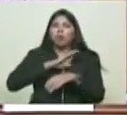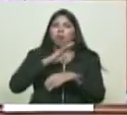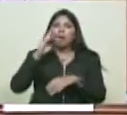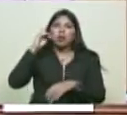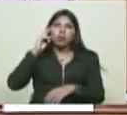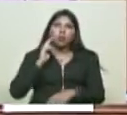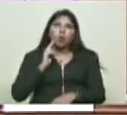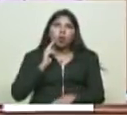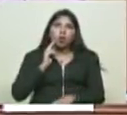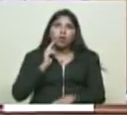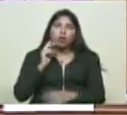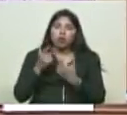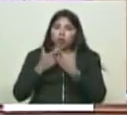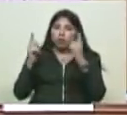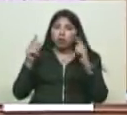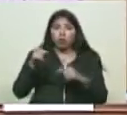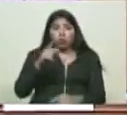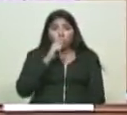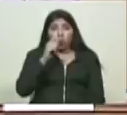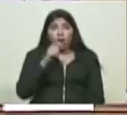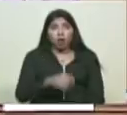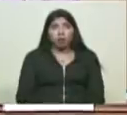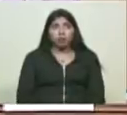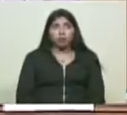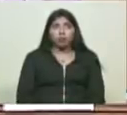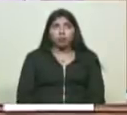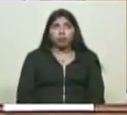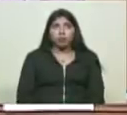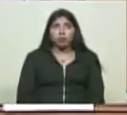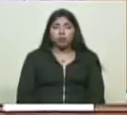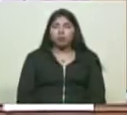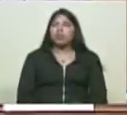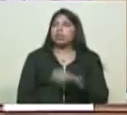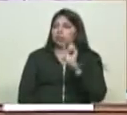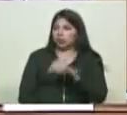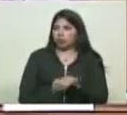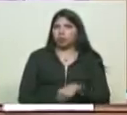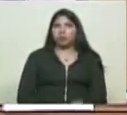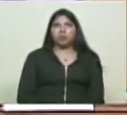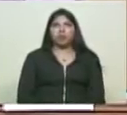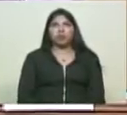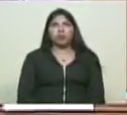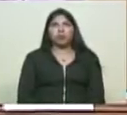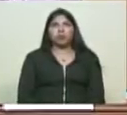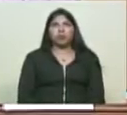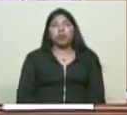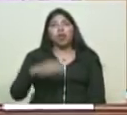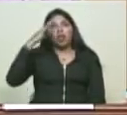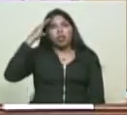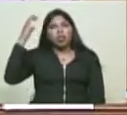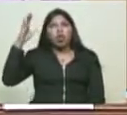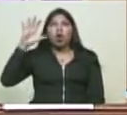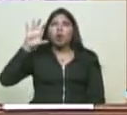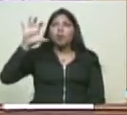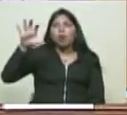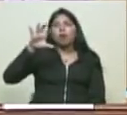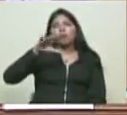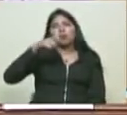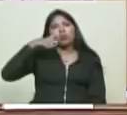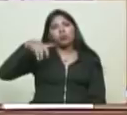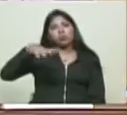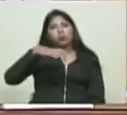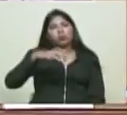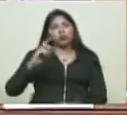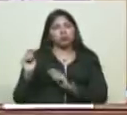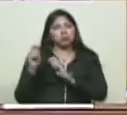Simón Bolívar? ¿Lo jura? Bueno, si así lo hiciere, que Dios, la patria y el pueblo de Venezuela os